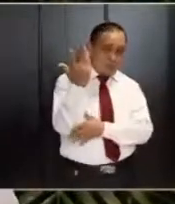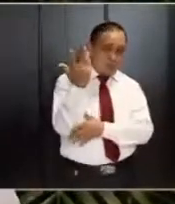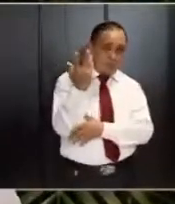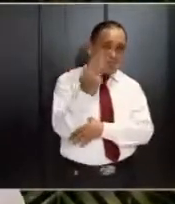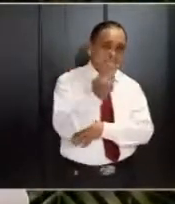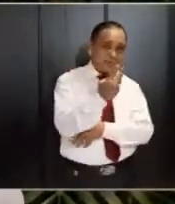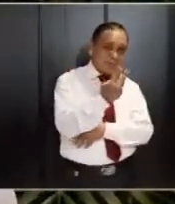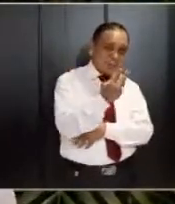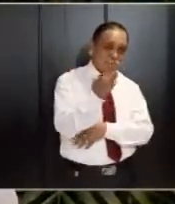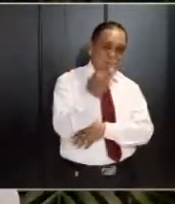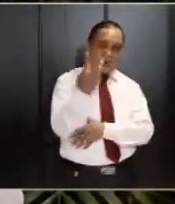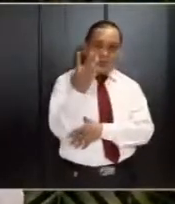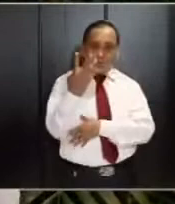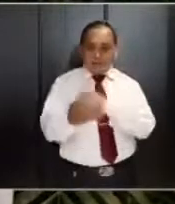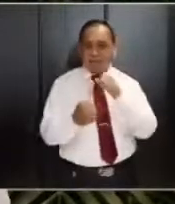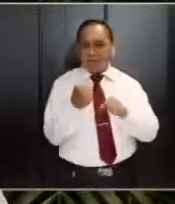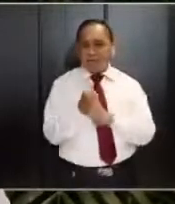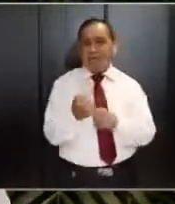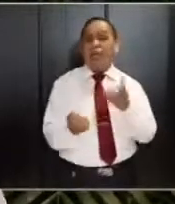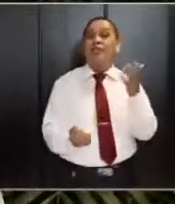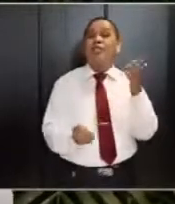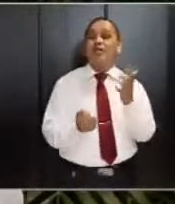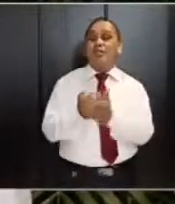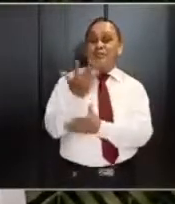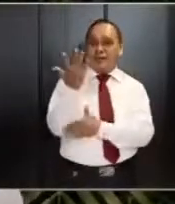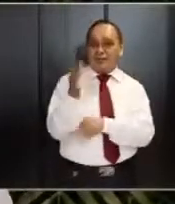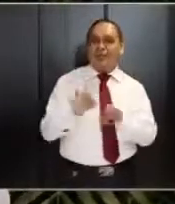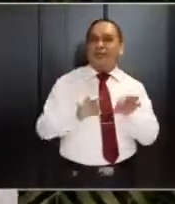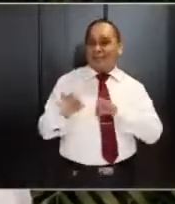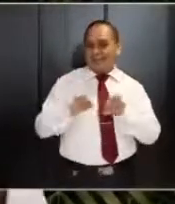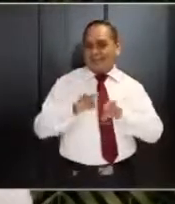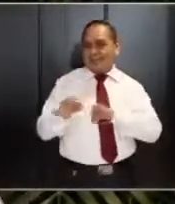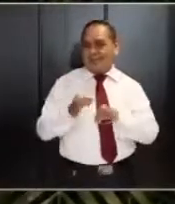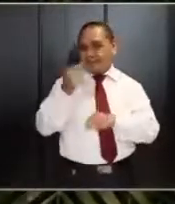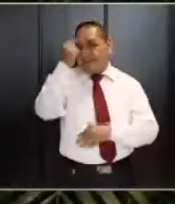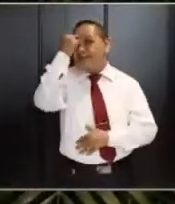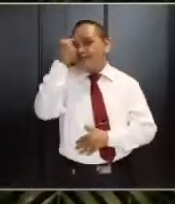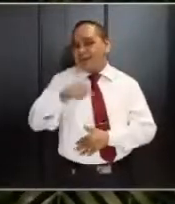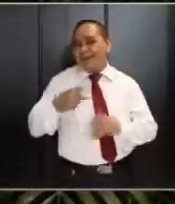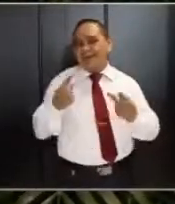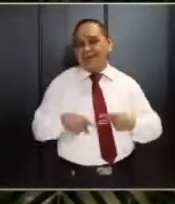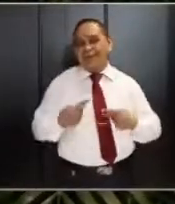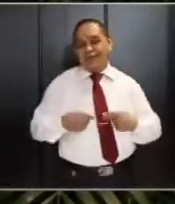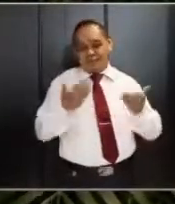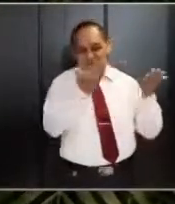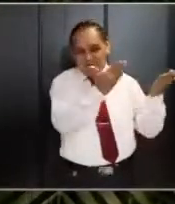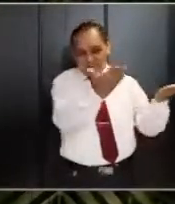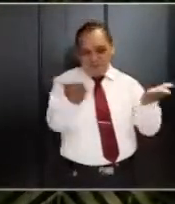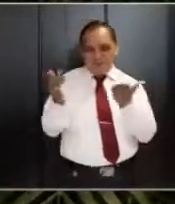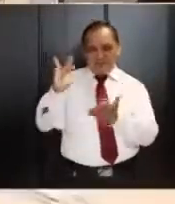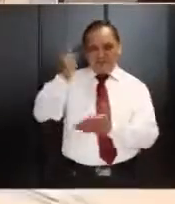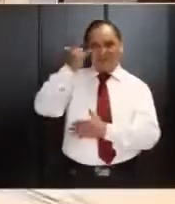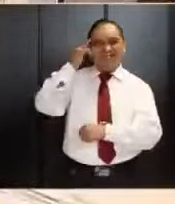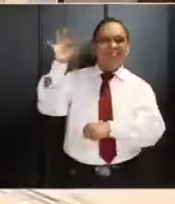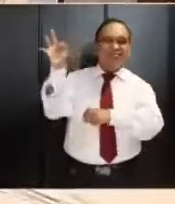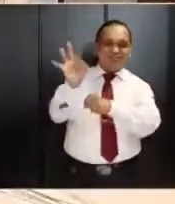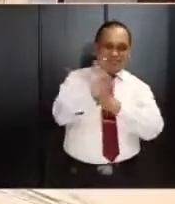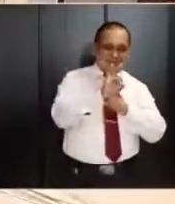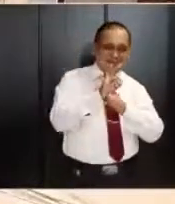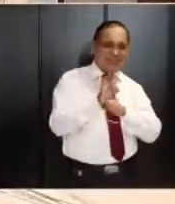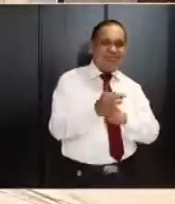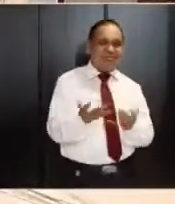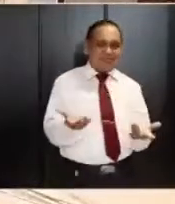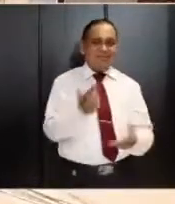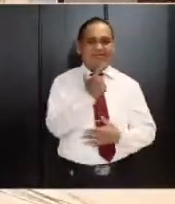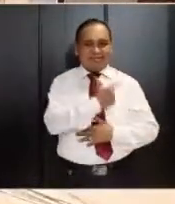3-4 años, entonces es un nuevo trabajo para la gente de Campeche. Mira, Carlos, me da